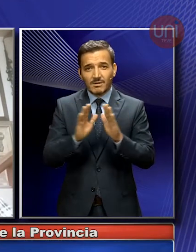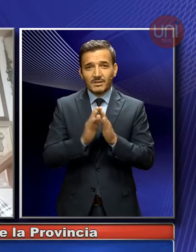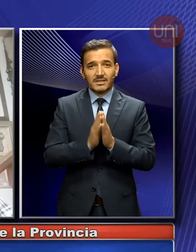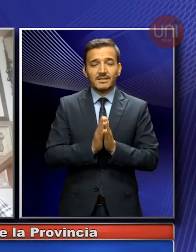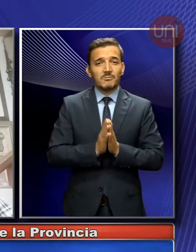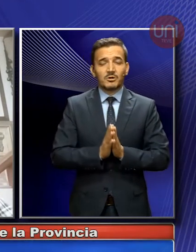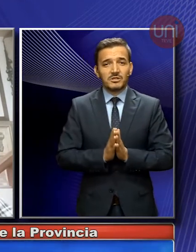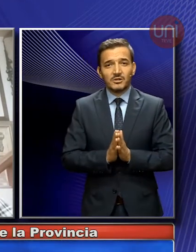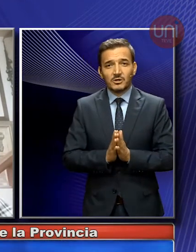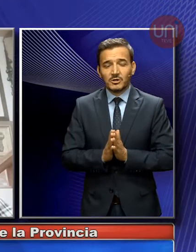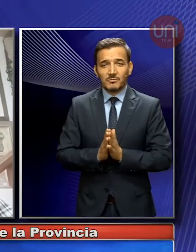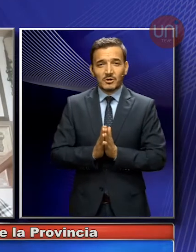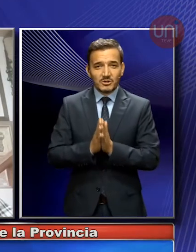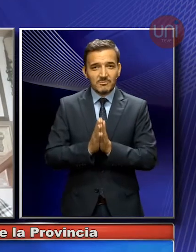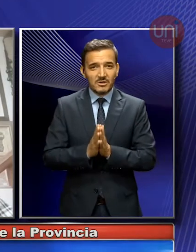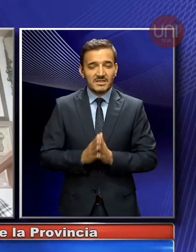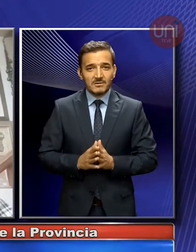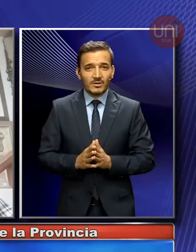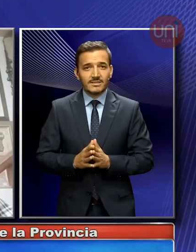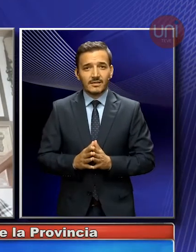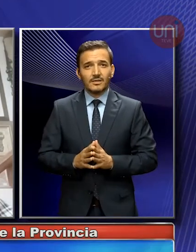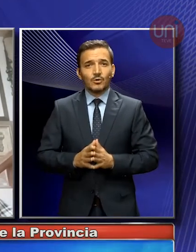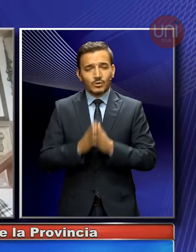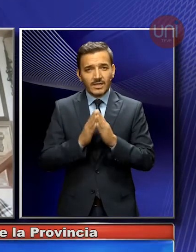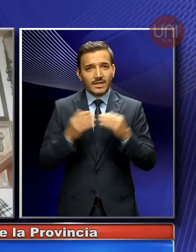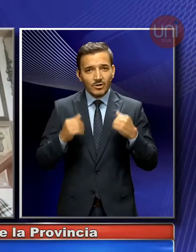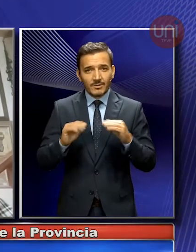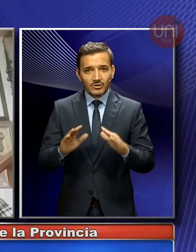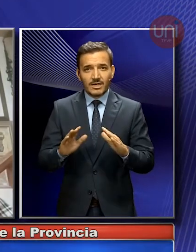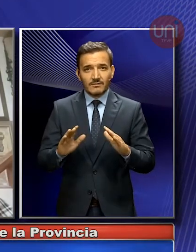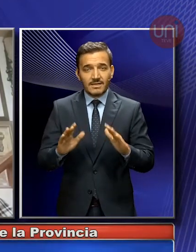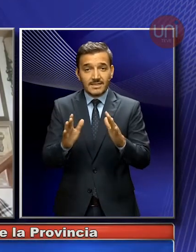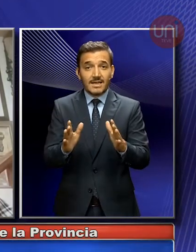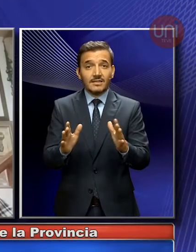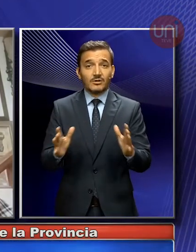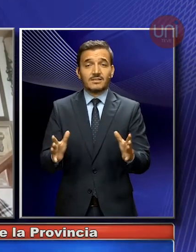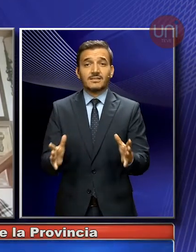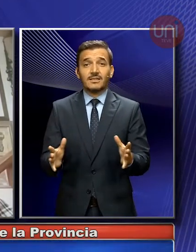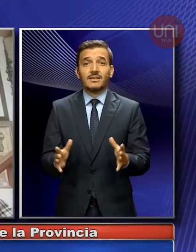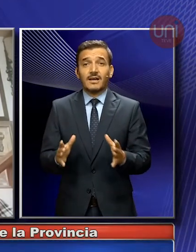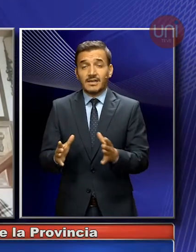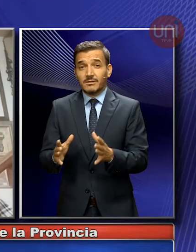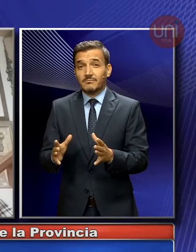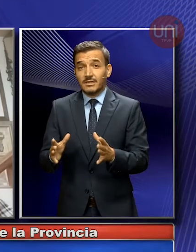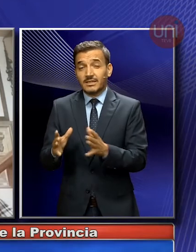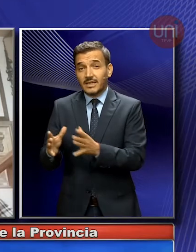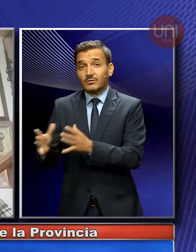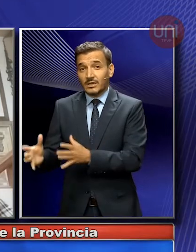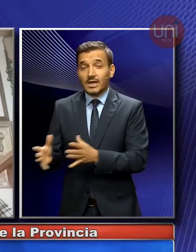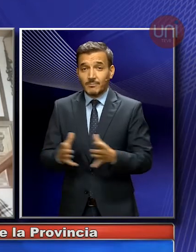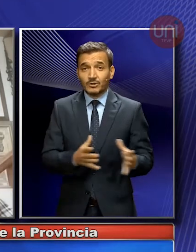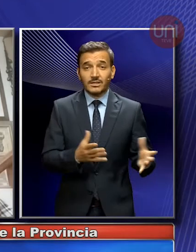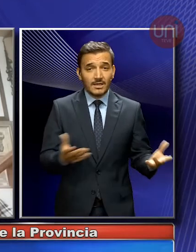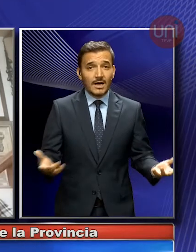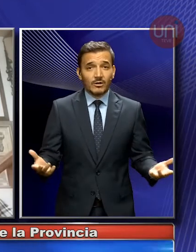simplemente por sí o por no, si puede ser. Usted, en lo personal, más allá de lo que se decide a nivel ministerial y que ustedes